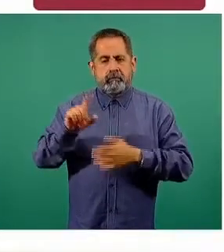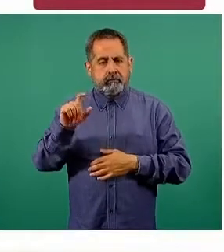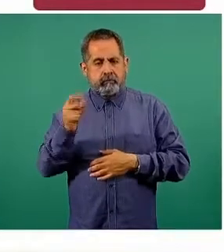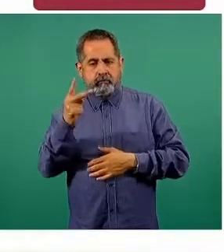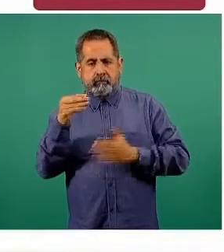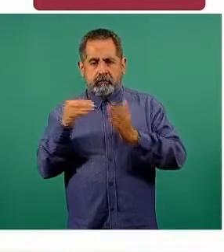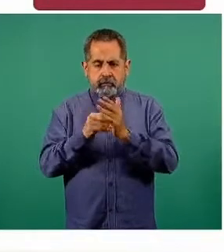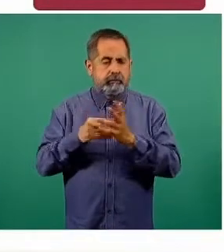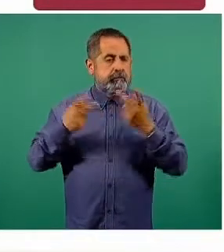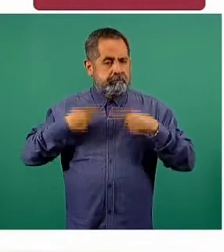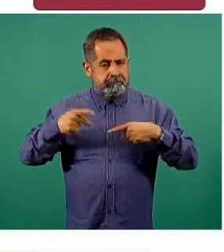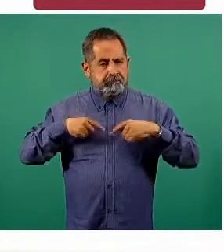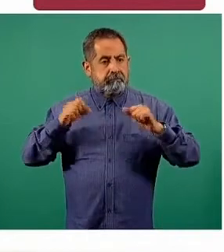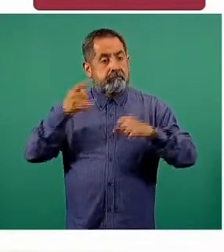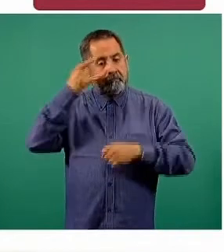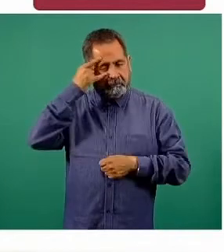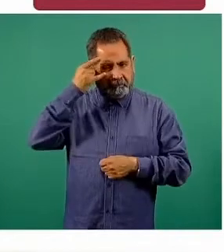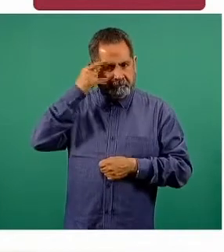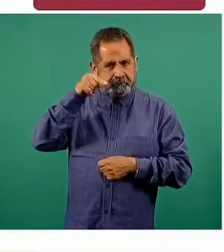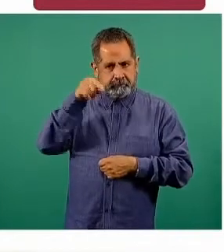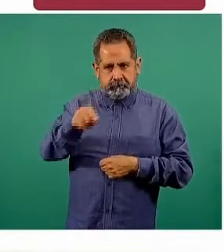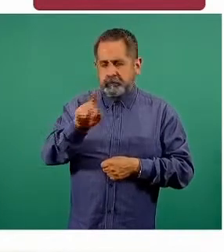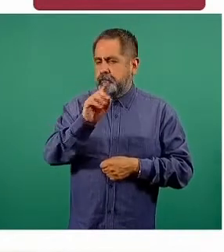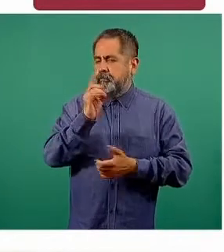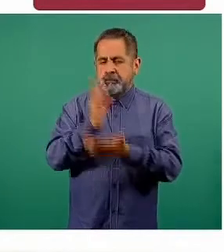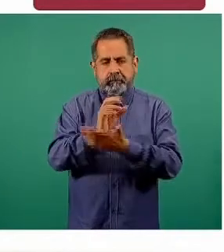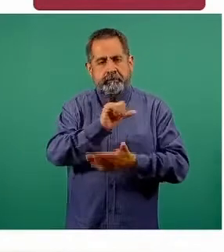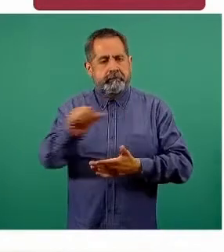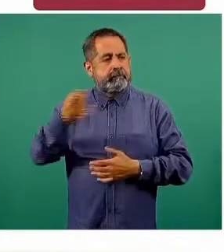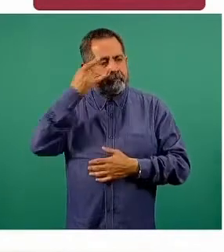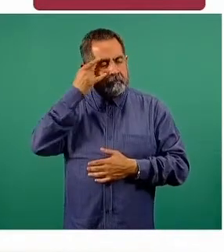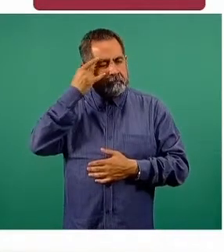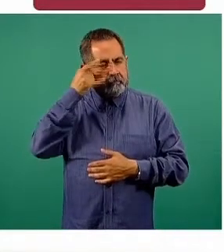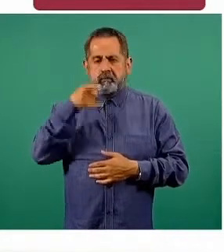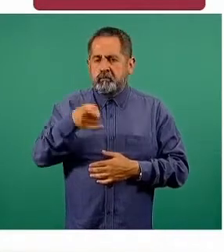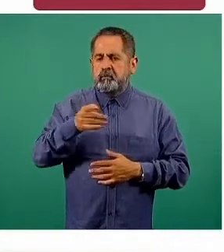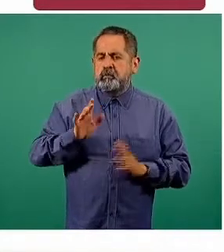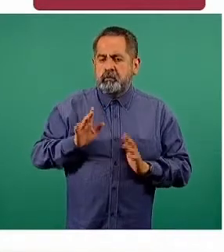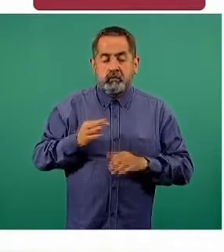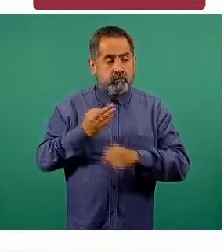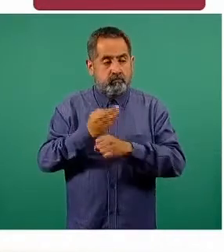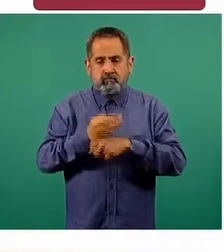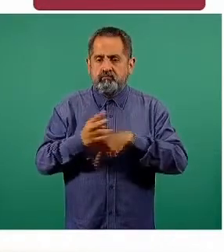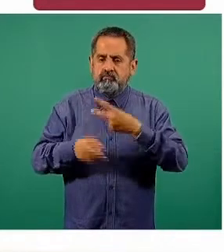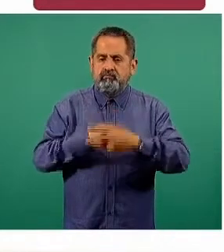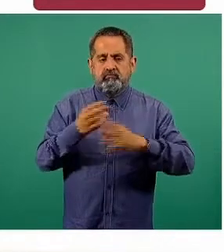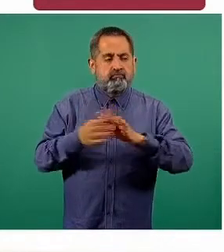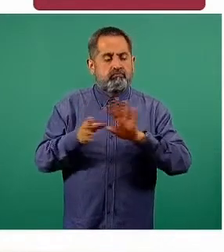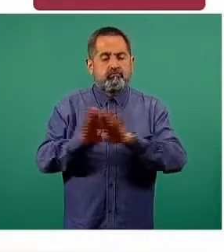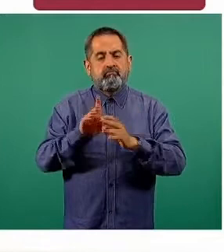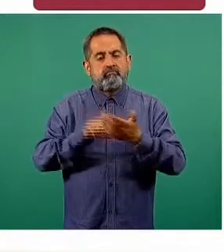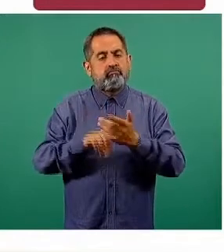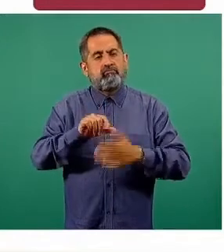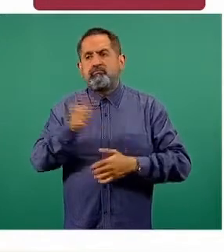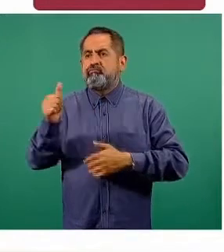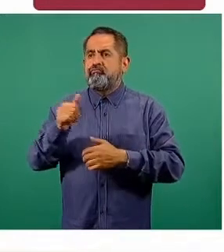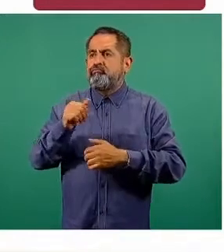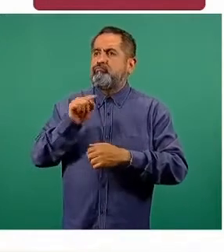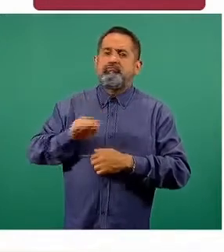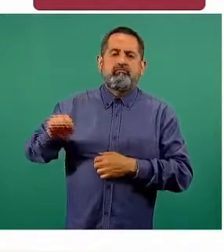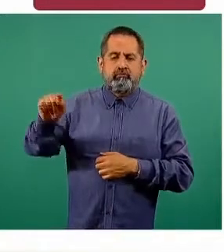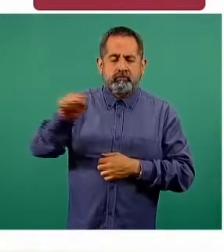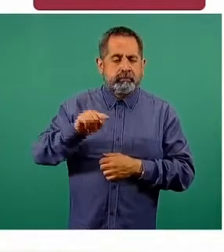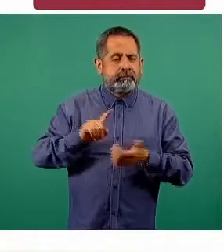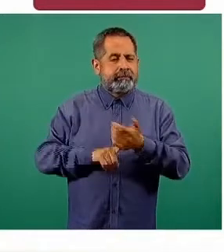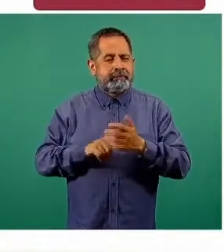22,000 personas en Campeche, exclusivamente Campeche, y ahora estamos arrancando ya el resto del país, las